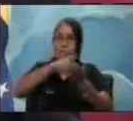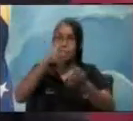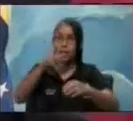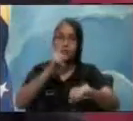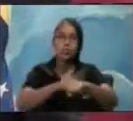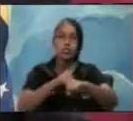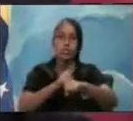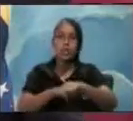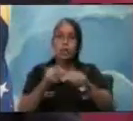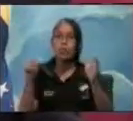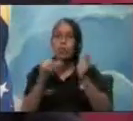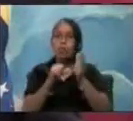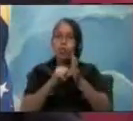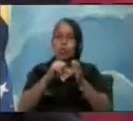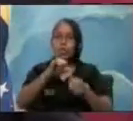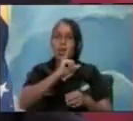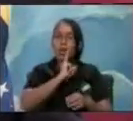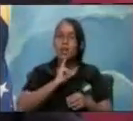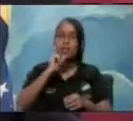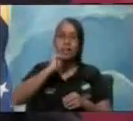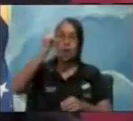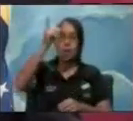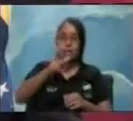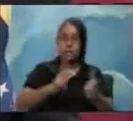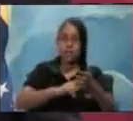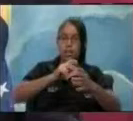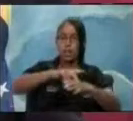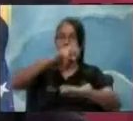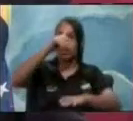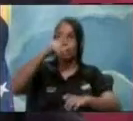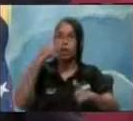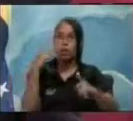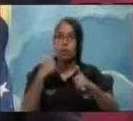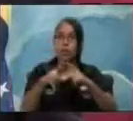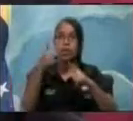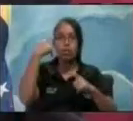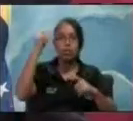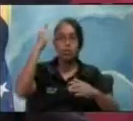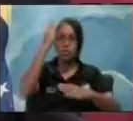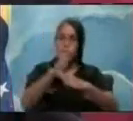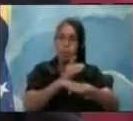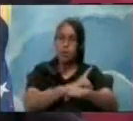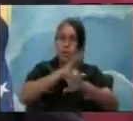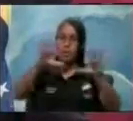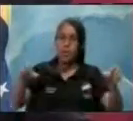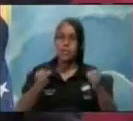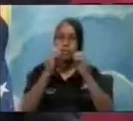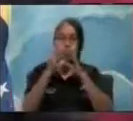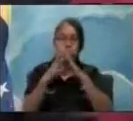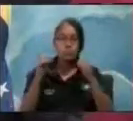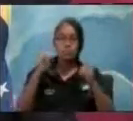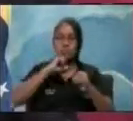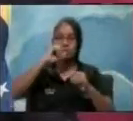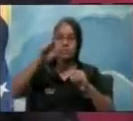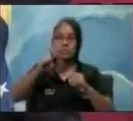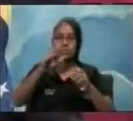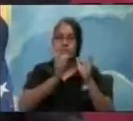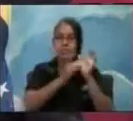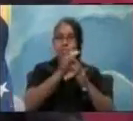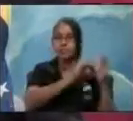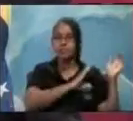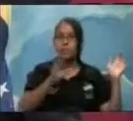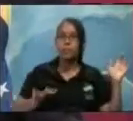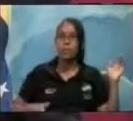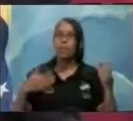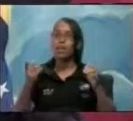tiempo donde Israel va a ser restaurado, pero por medio del Salvador del mundo, el Mesías, su Mesías, que